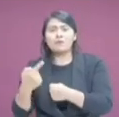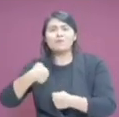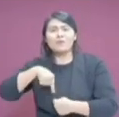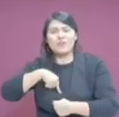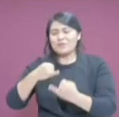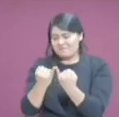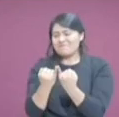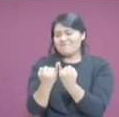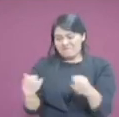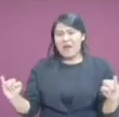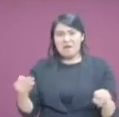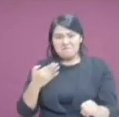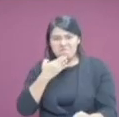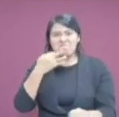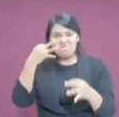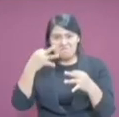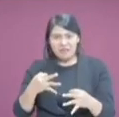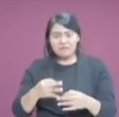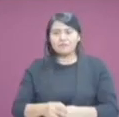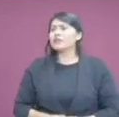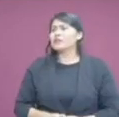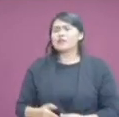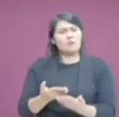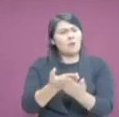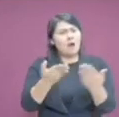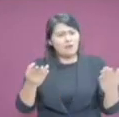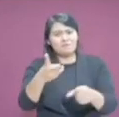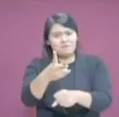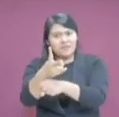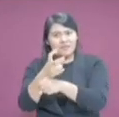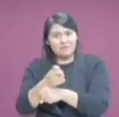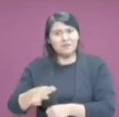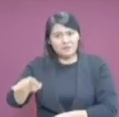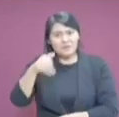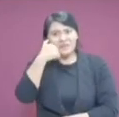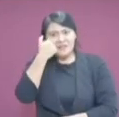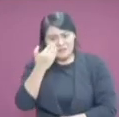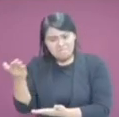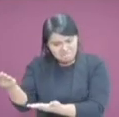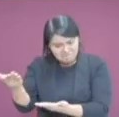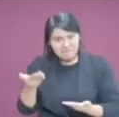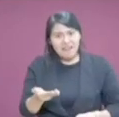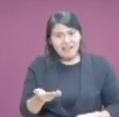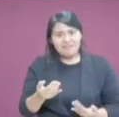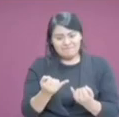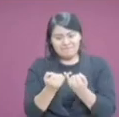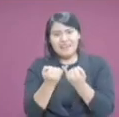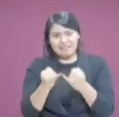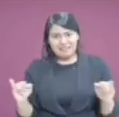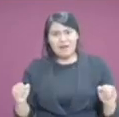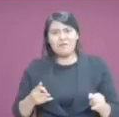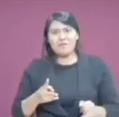la invitación para que esté con nosotros en esa inauguración.